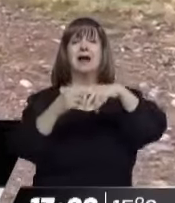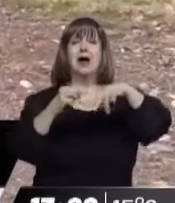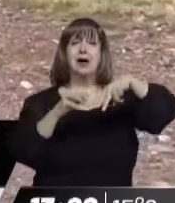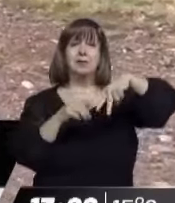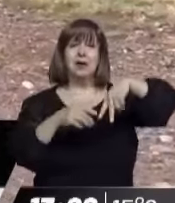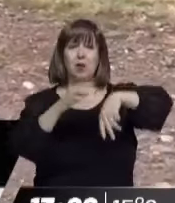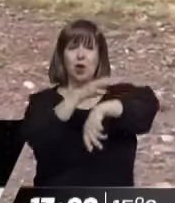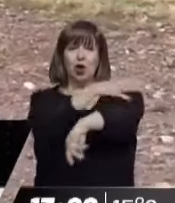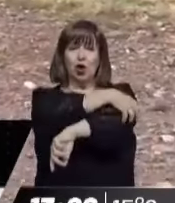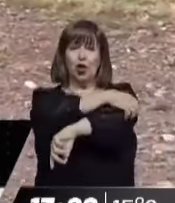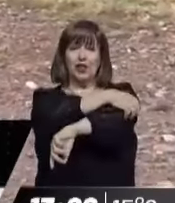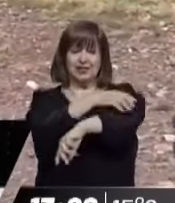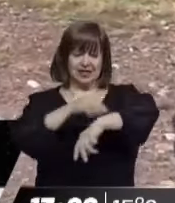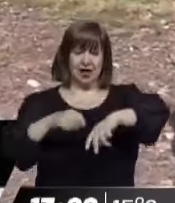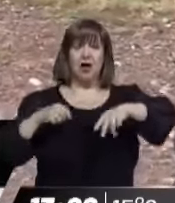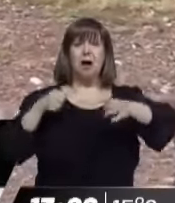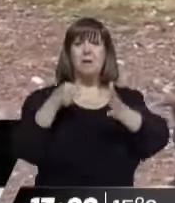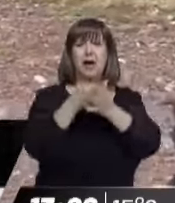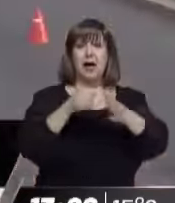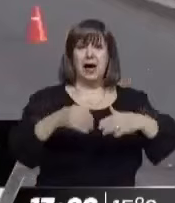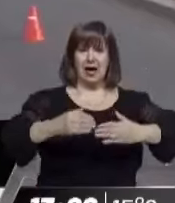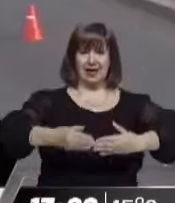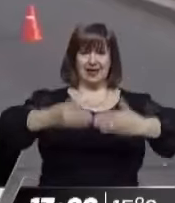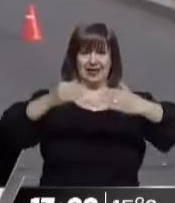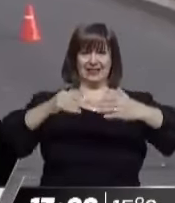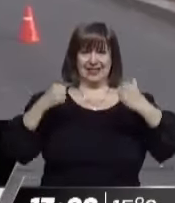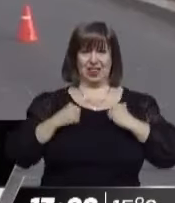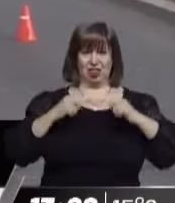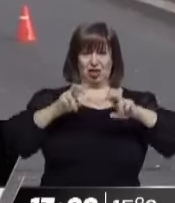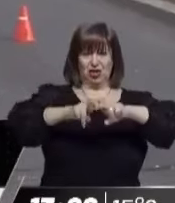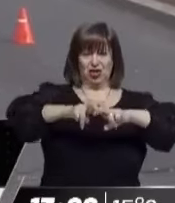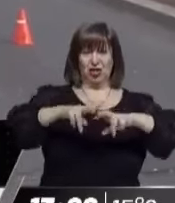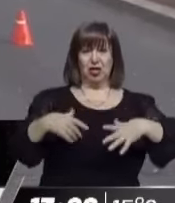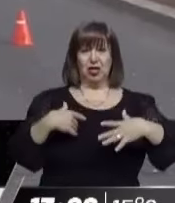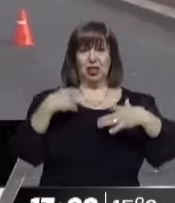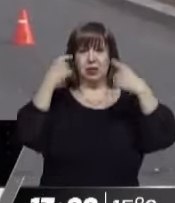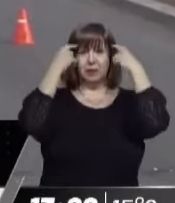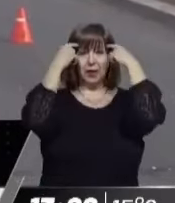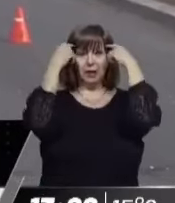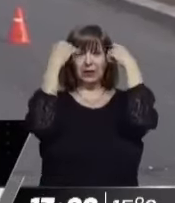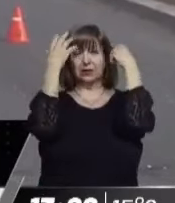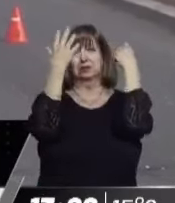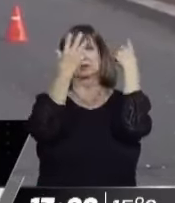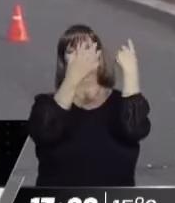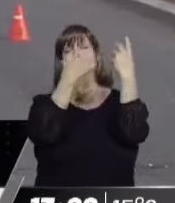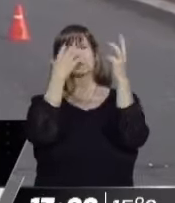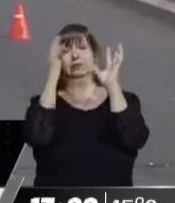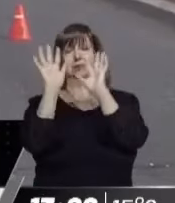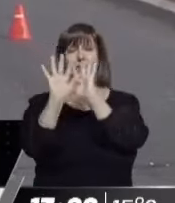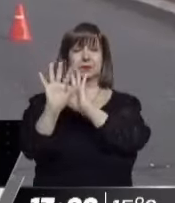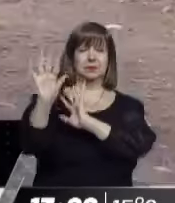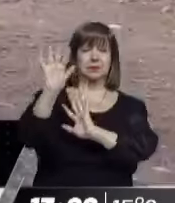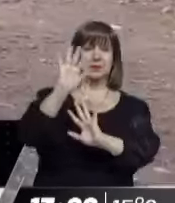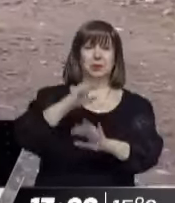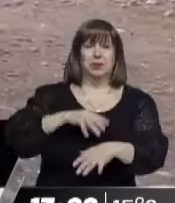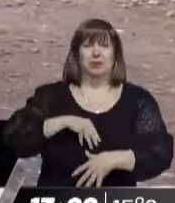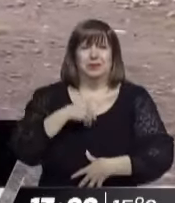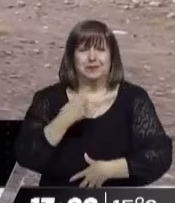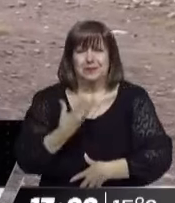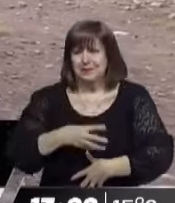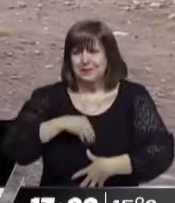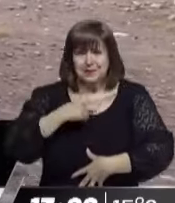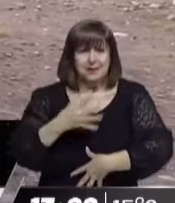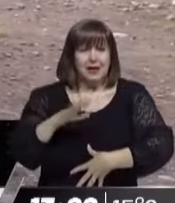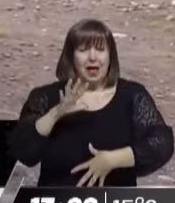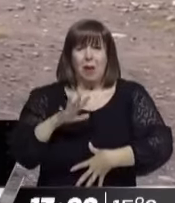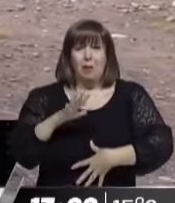asiento de adelante y bueno, después empecé a ver nublado y me descompuse con vómitos y demás, pero bueno,